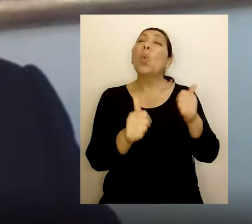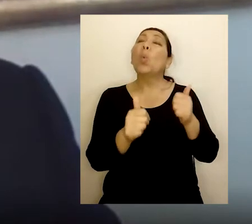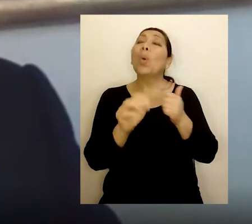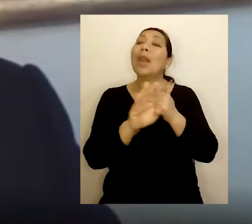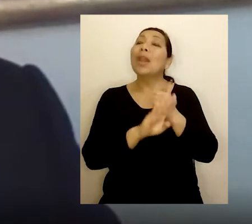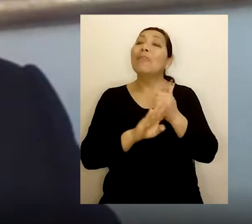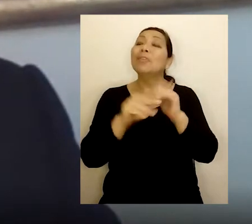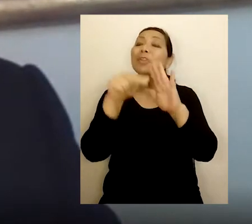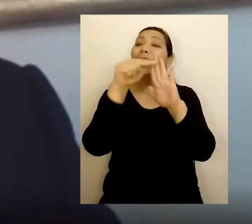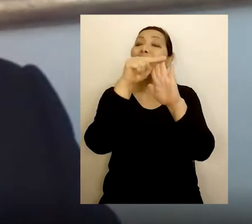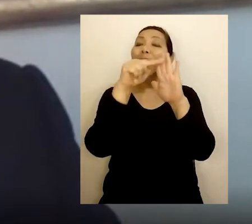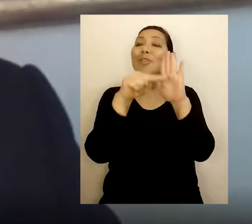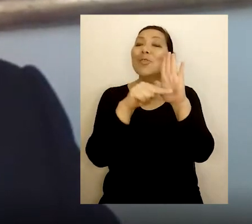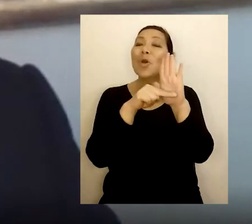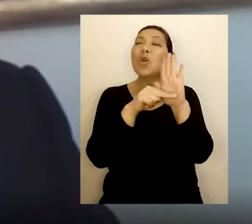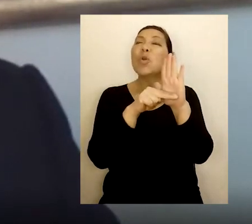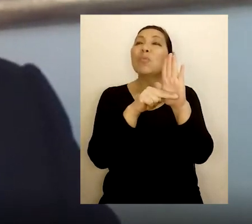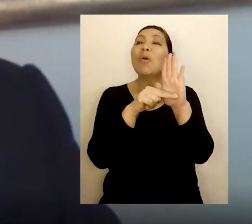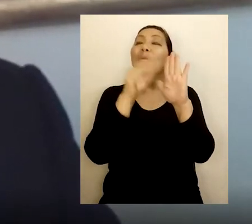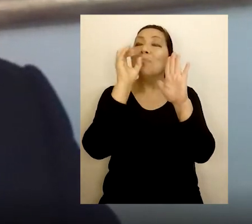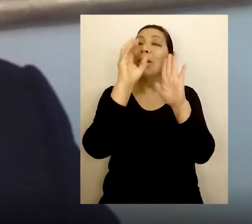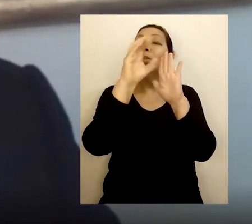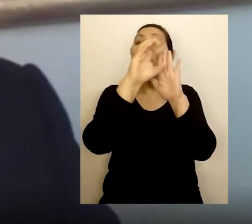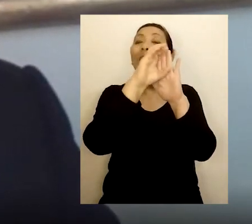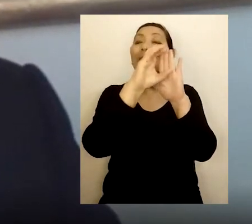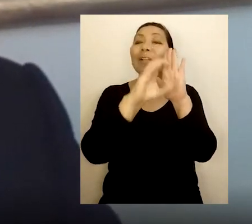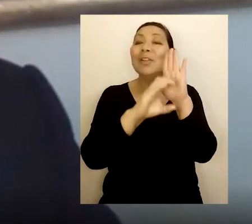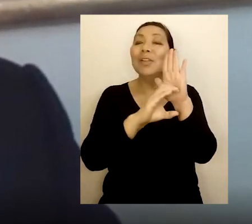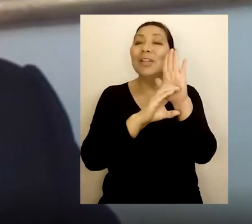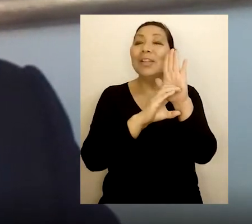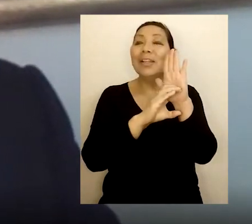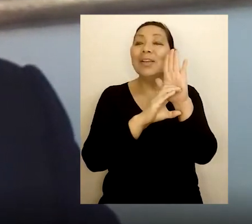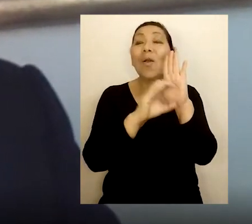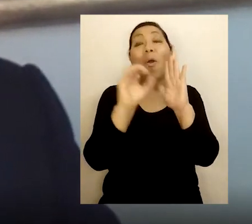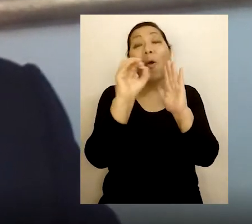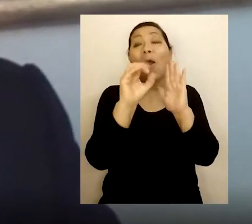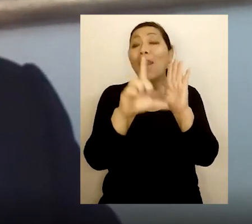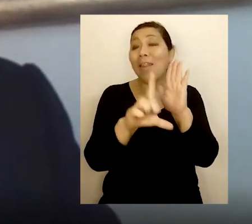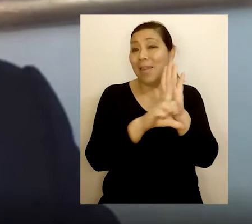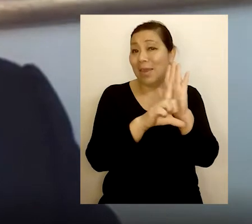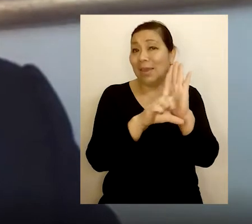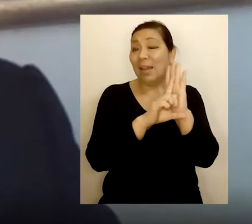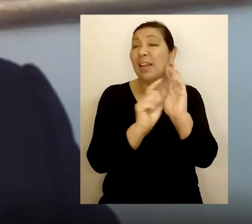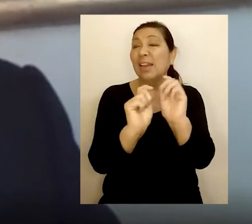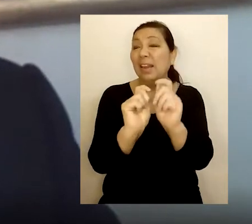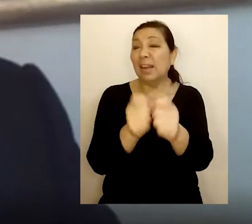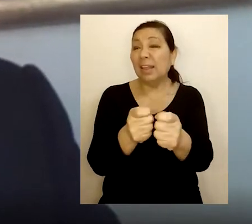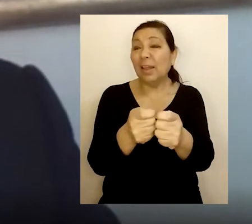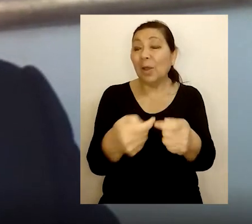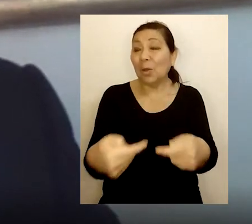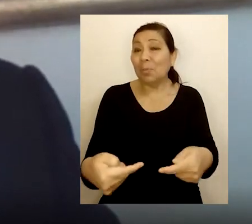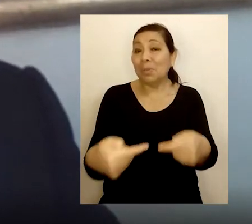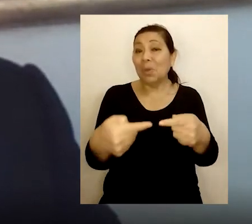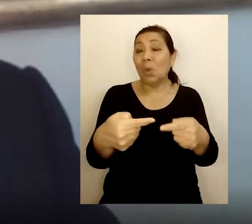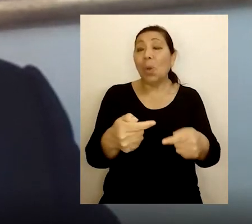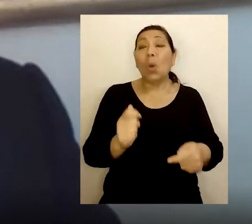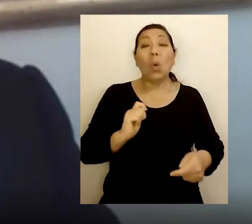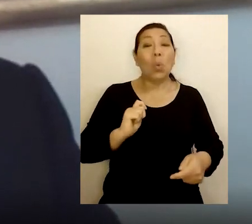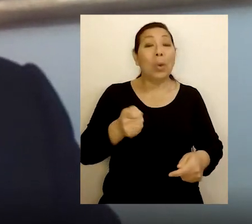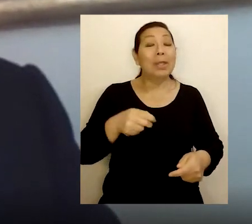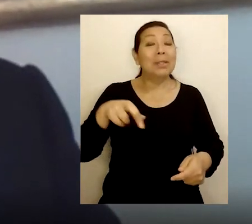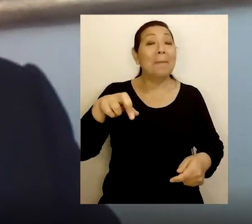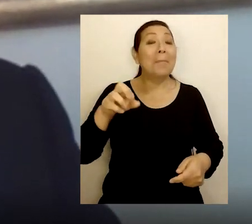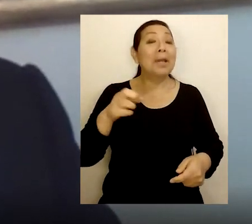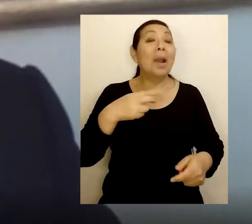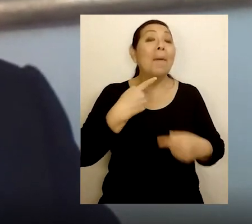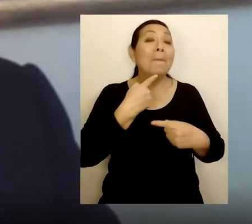la base normativa constitucional o legal que le otorga competencia al juez penal